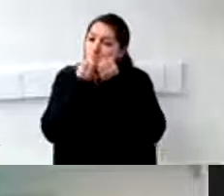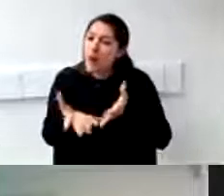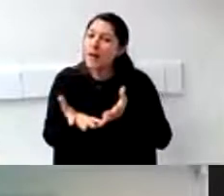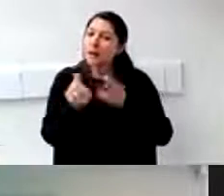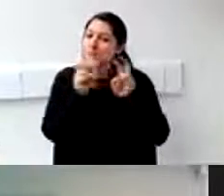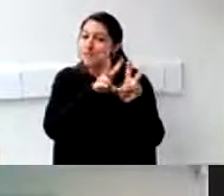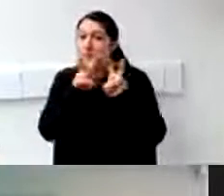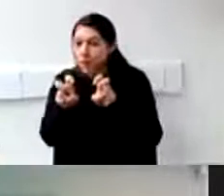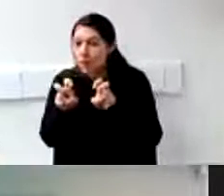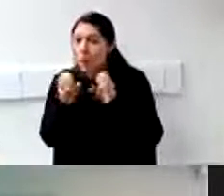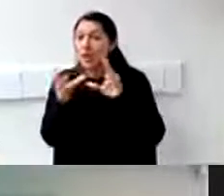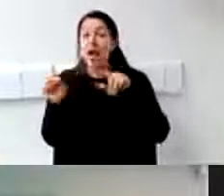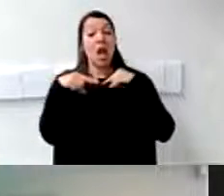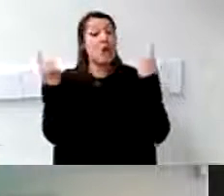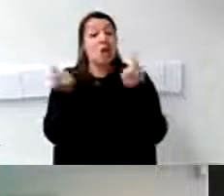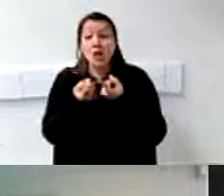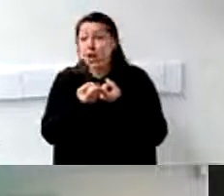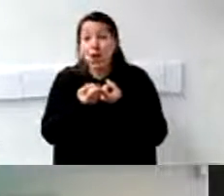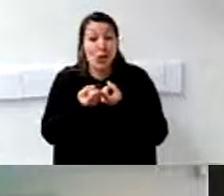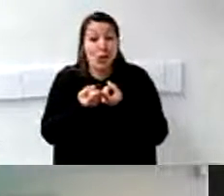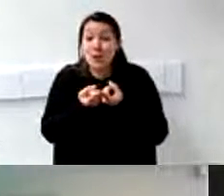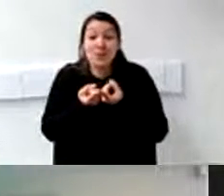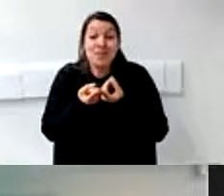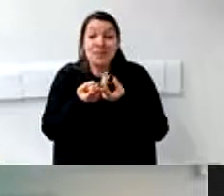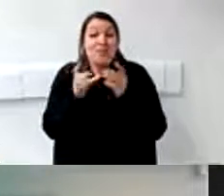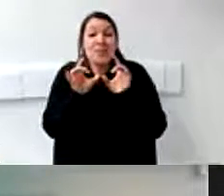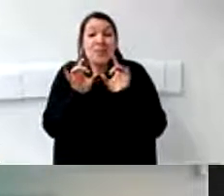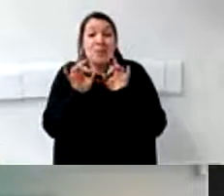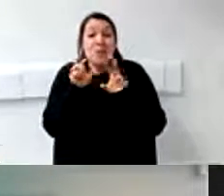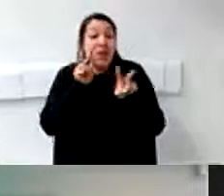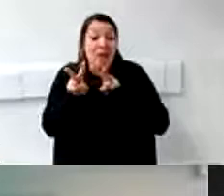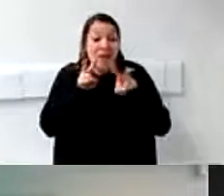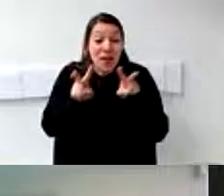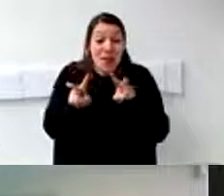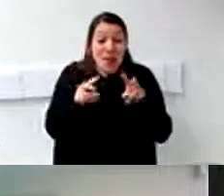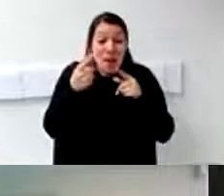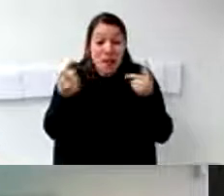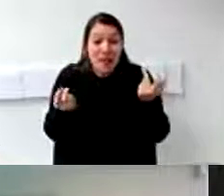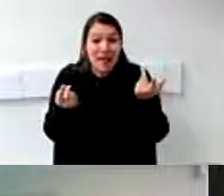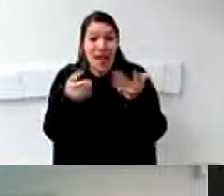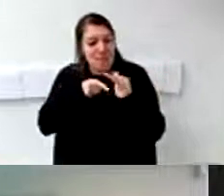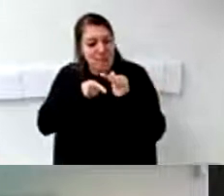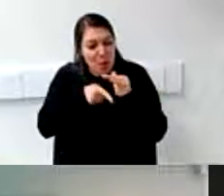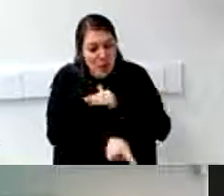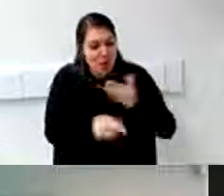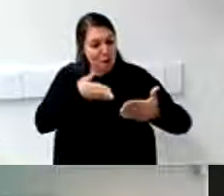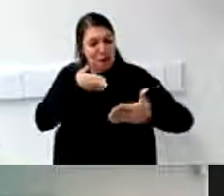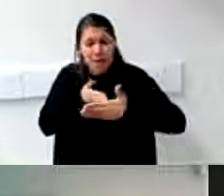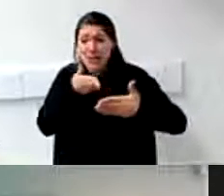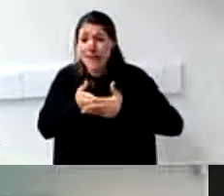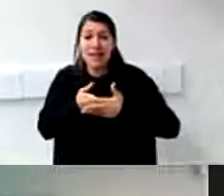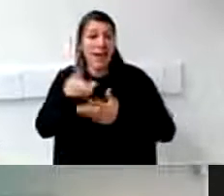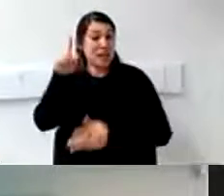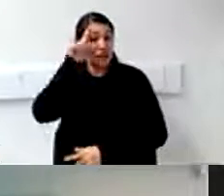porque nosotros solamente, no, muchas veces solo lo que vemos es la barrera física, y en realidad hay muchas barreras que está, y bueno, y